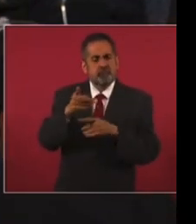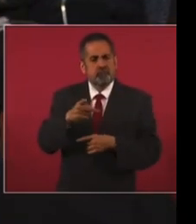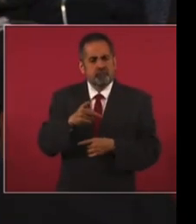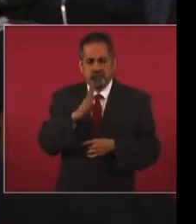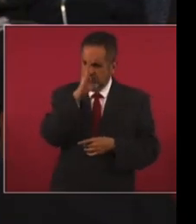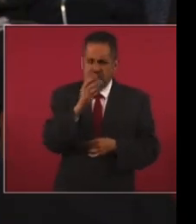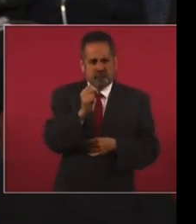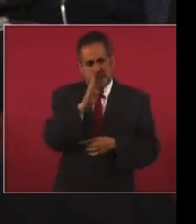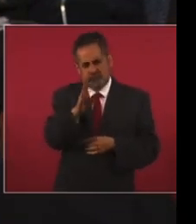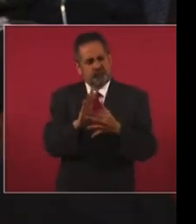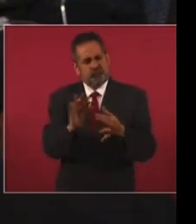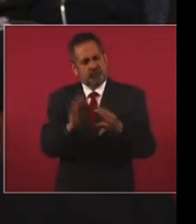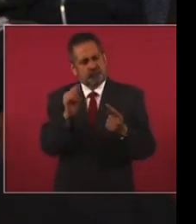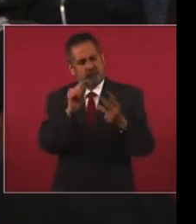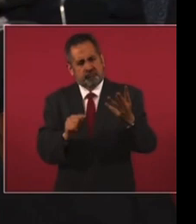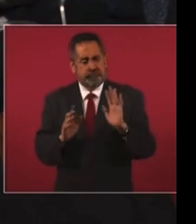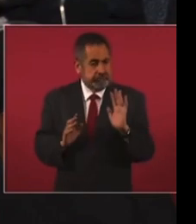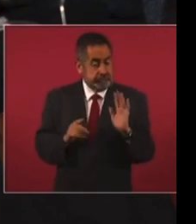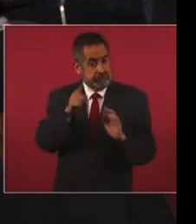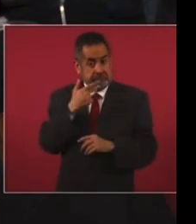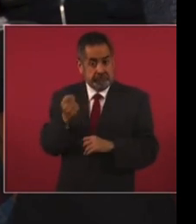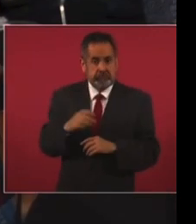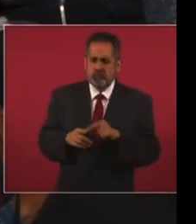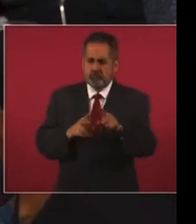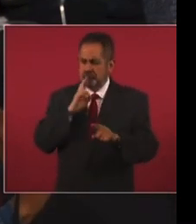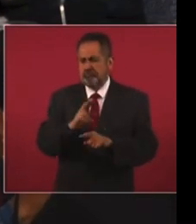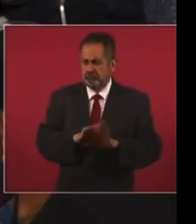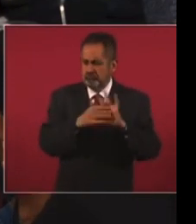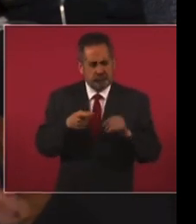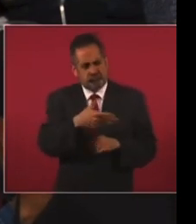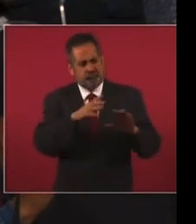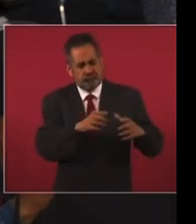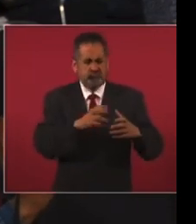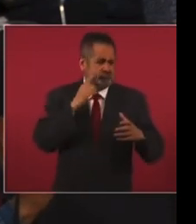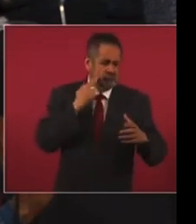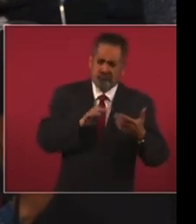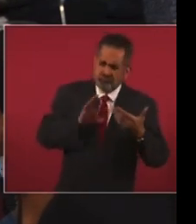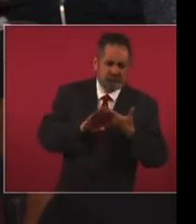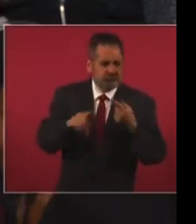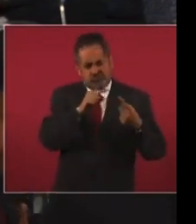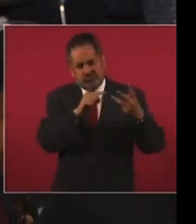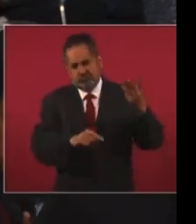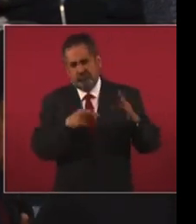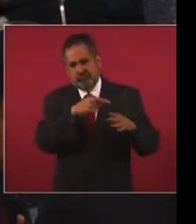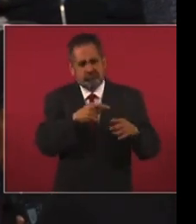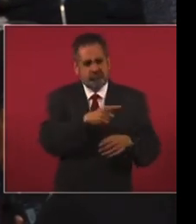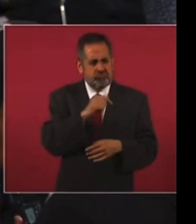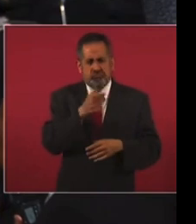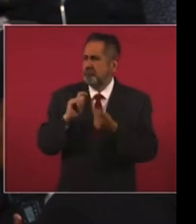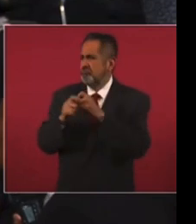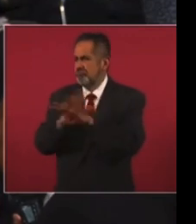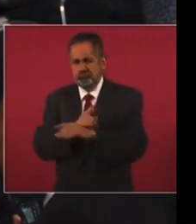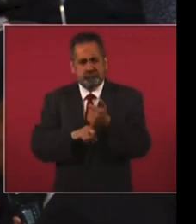fuerte cuando alguien se critica, responde que pues, es clasista, racista, contra de la transformación?